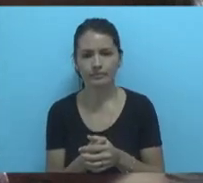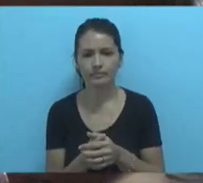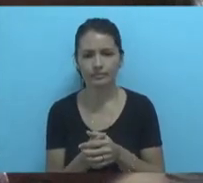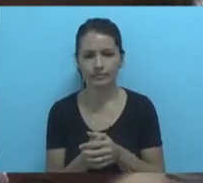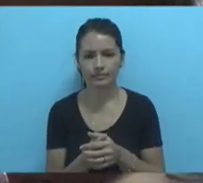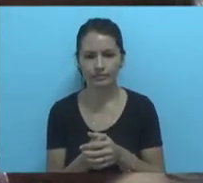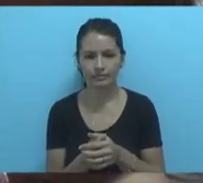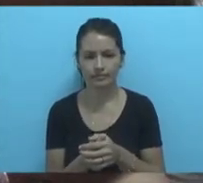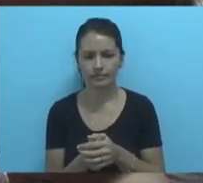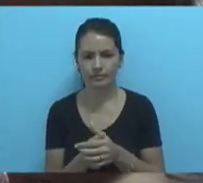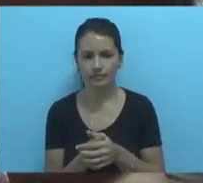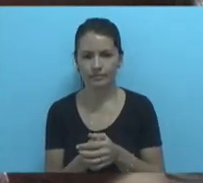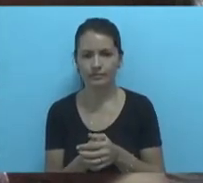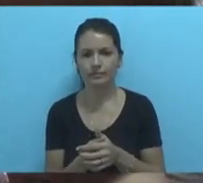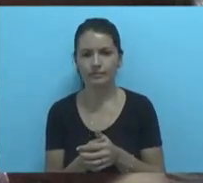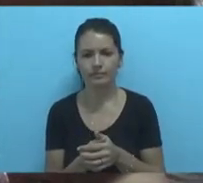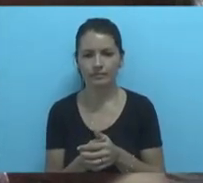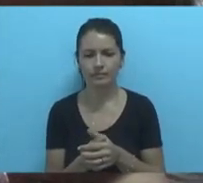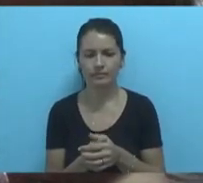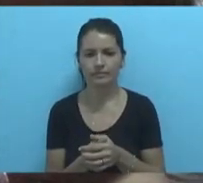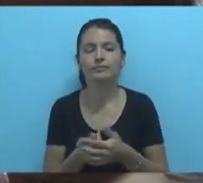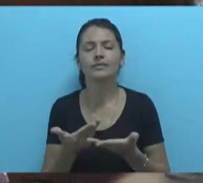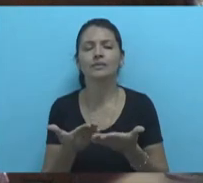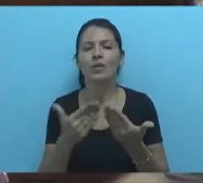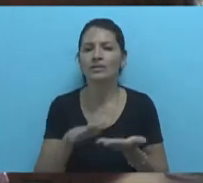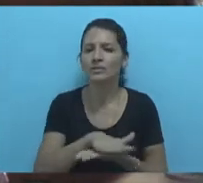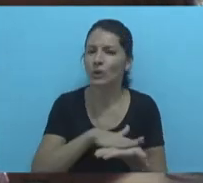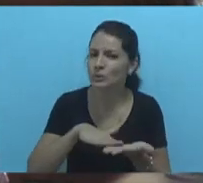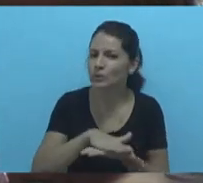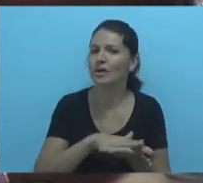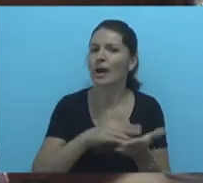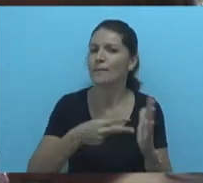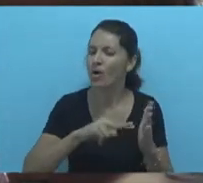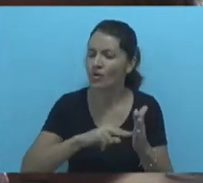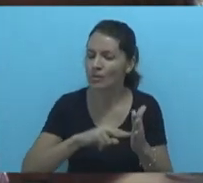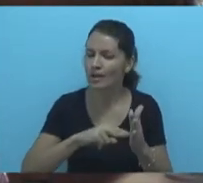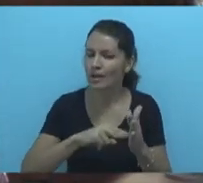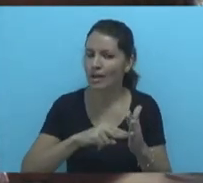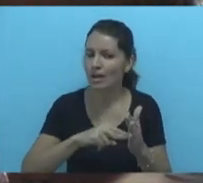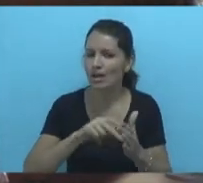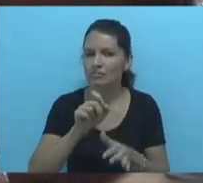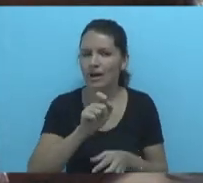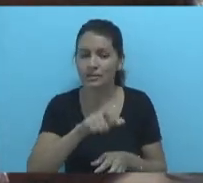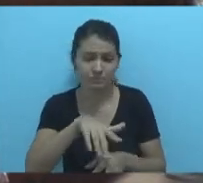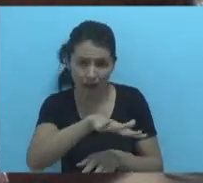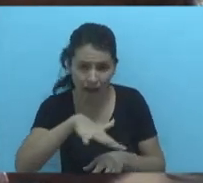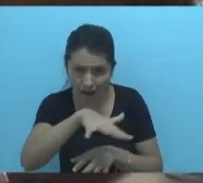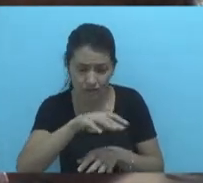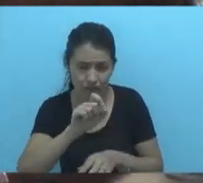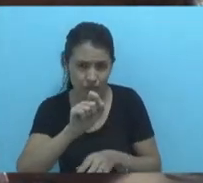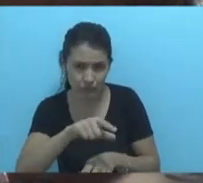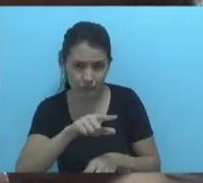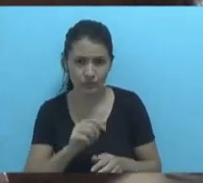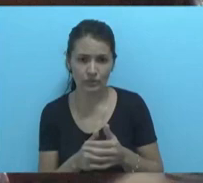de políticas públicas que tiene que ver con la solución del déficit habitacional argentino. Y creo que eso tiene que ser algo